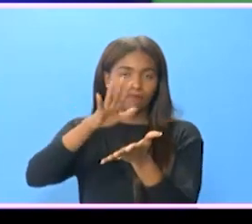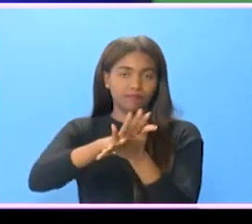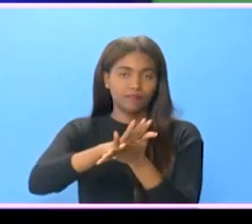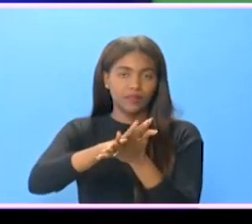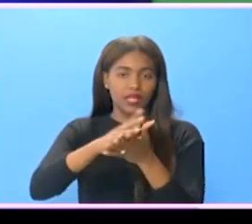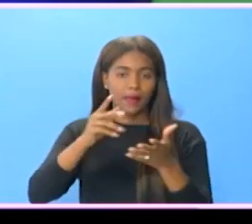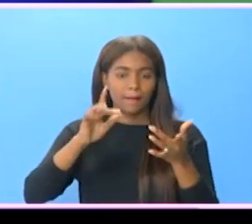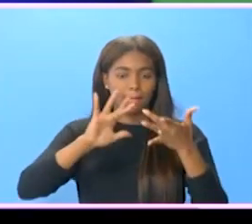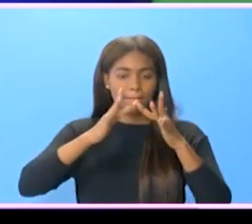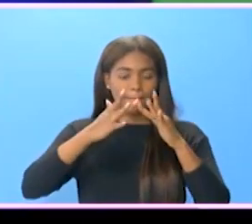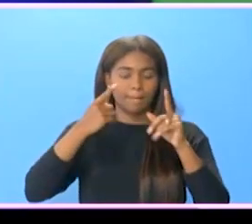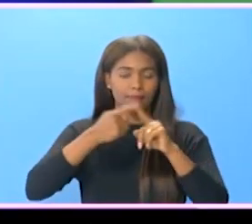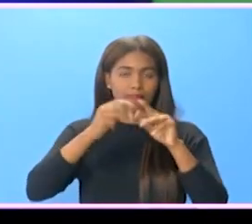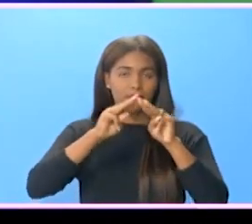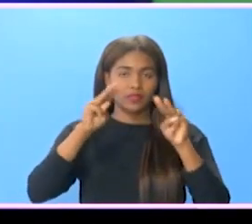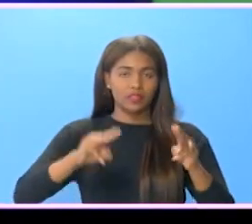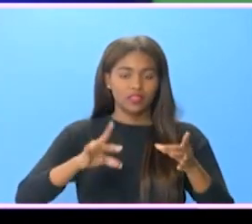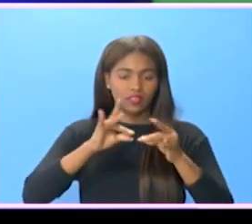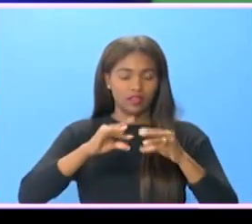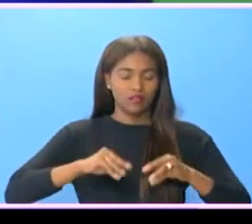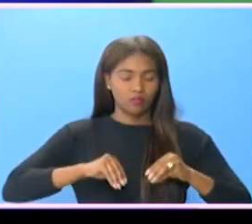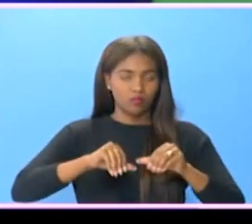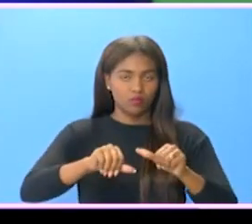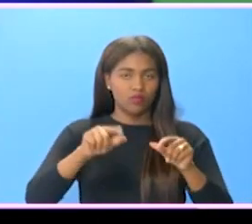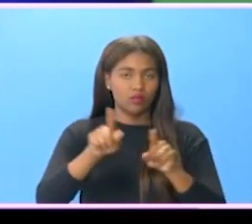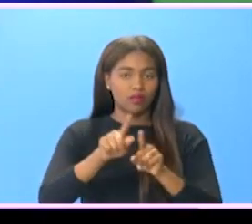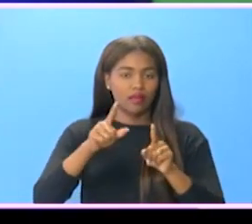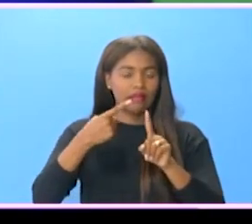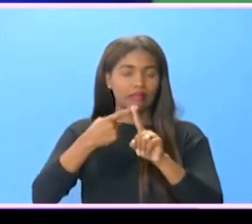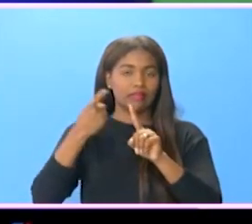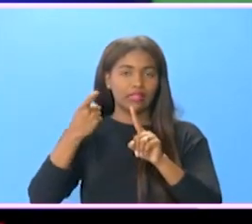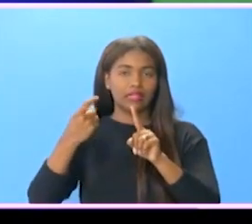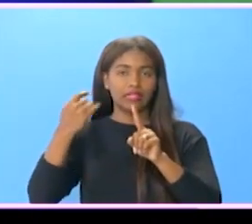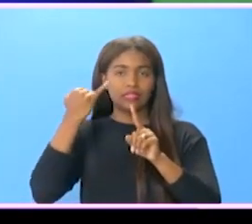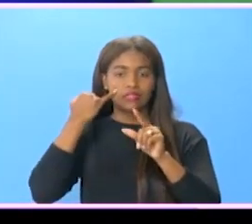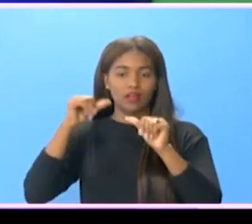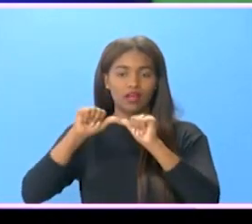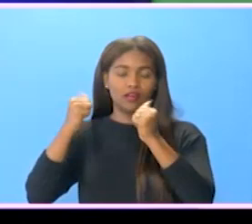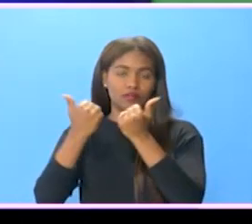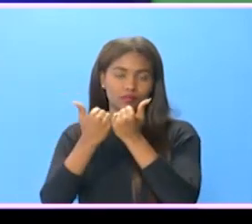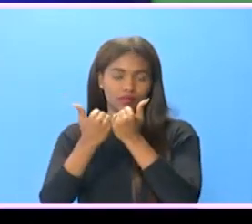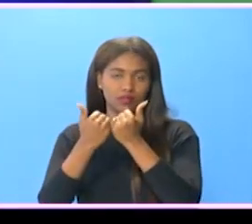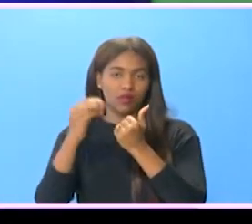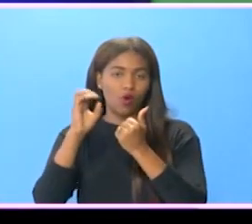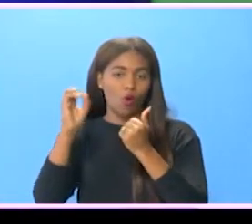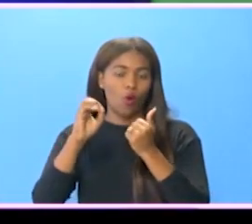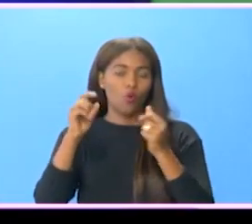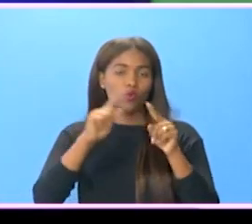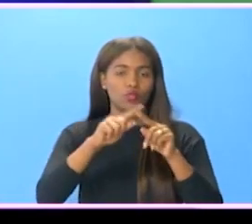una plataforma del Ministerio de Agricultura y que pertenezcan a una cooperativa o